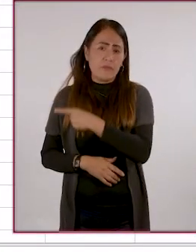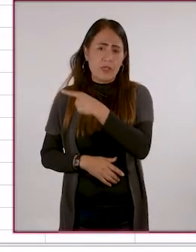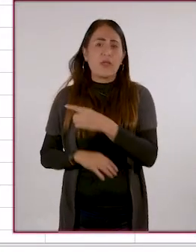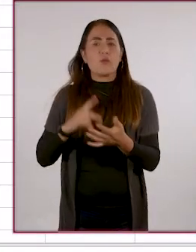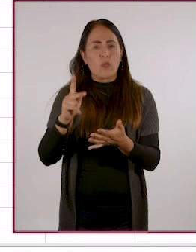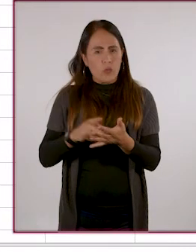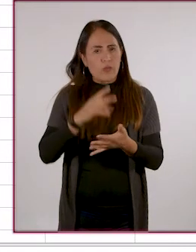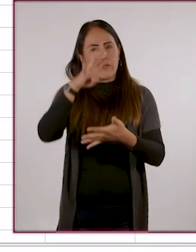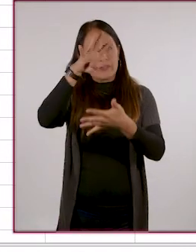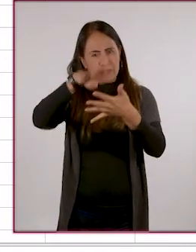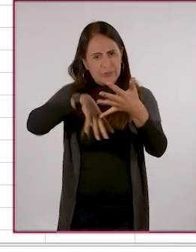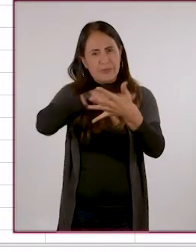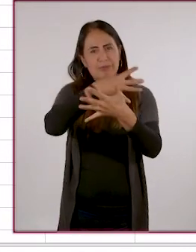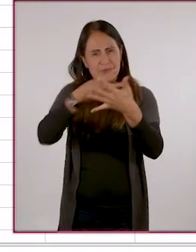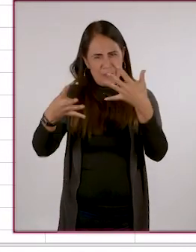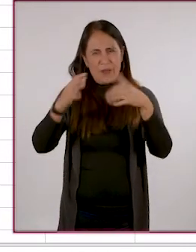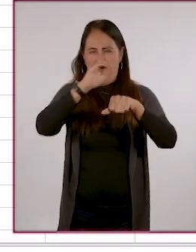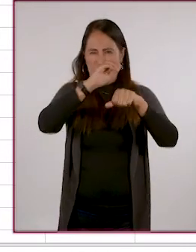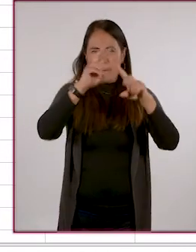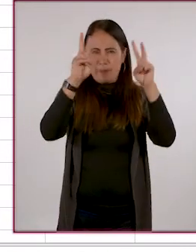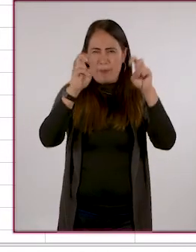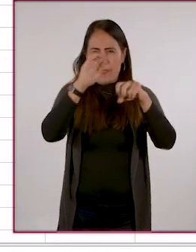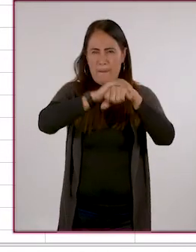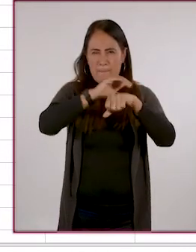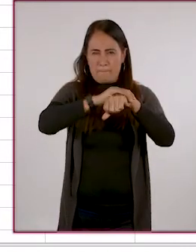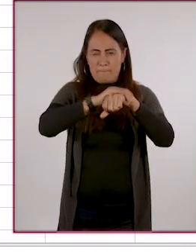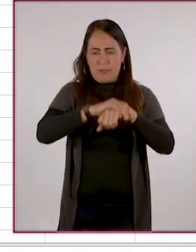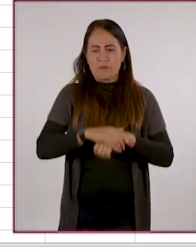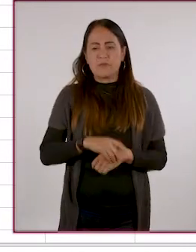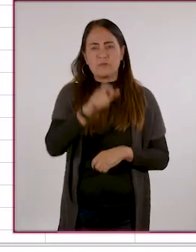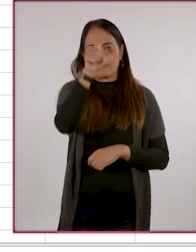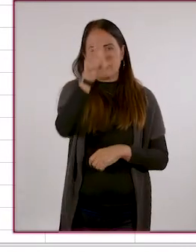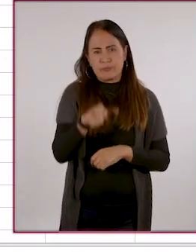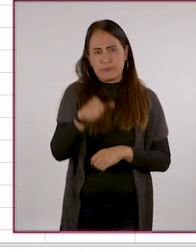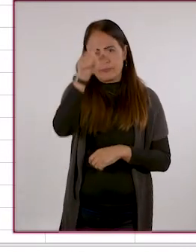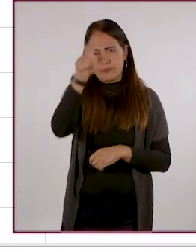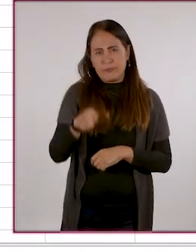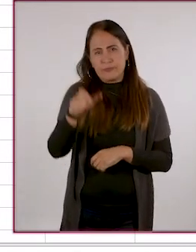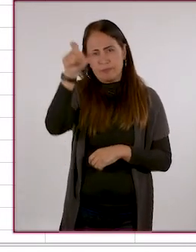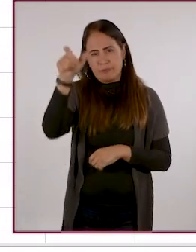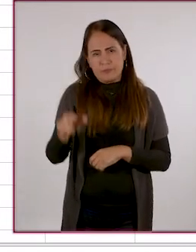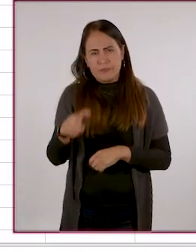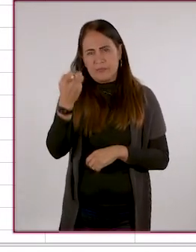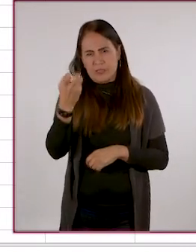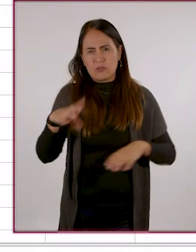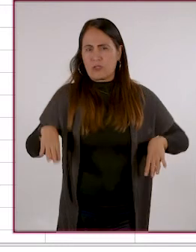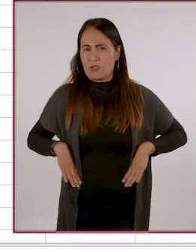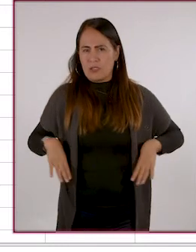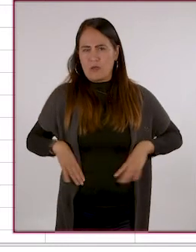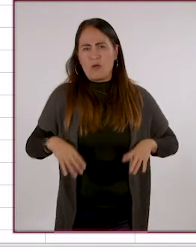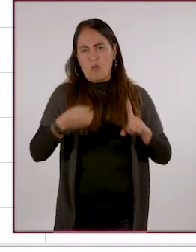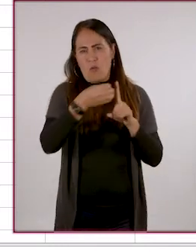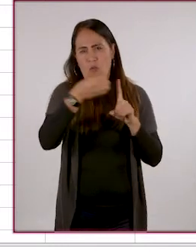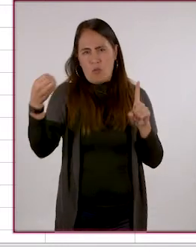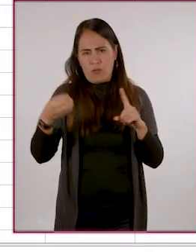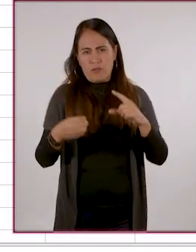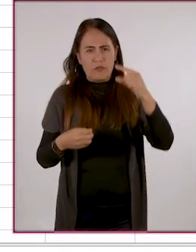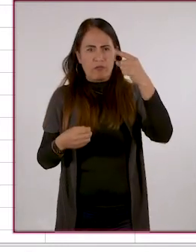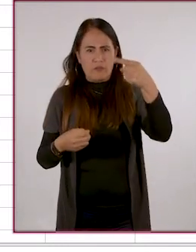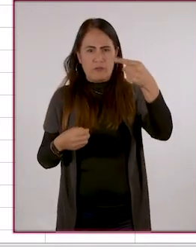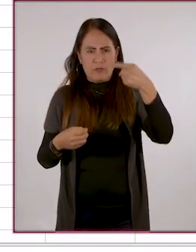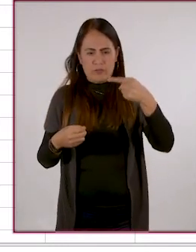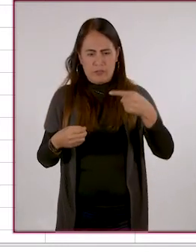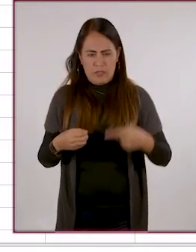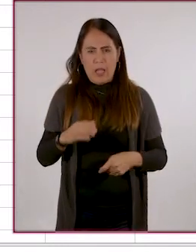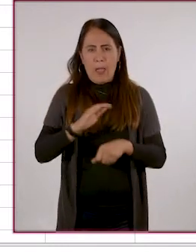Aquí tenemos otra vez una tabla. Tenemos una tabla de amigos donde, bueno, nuestras columnas son las características que nos interesa ordenar, ¿no?